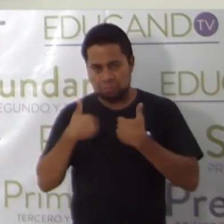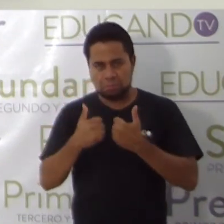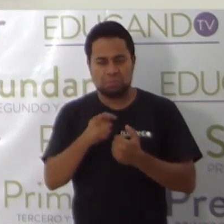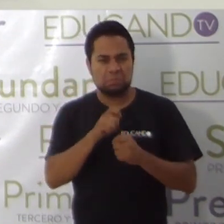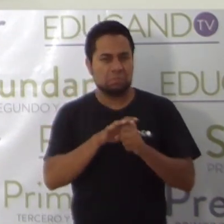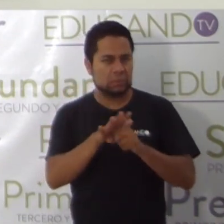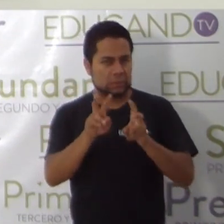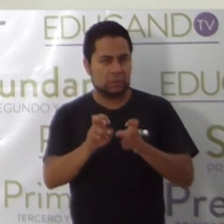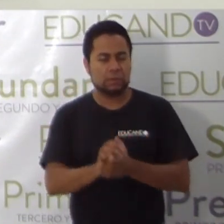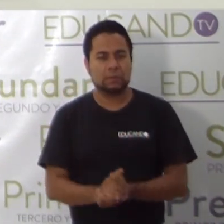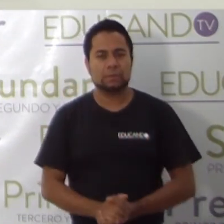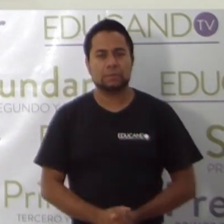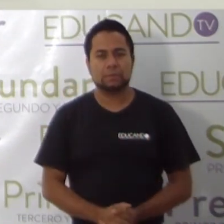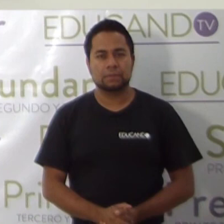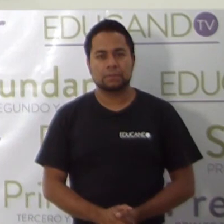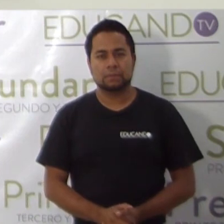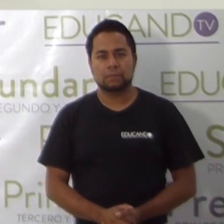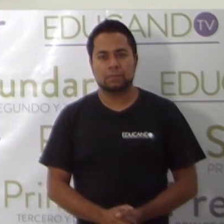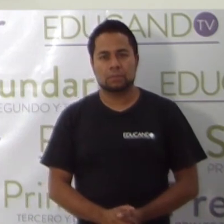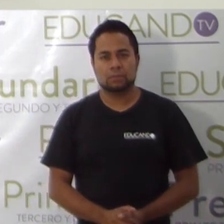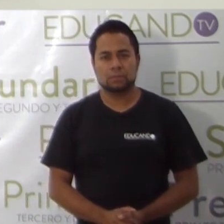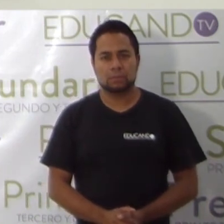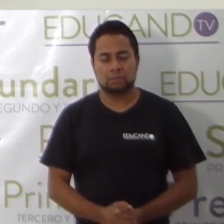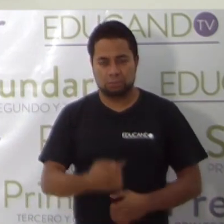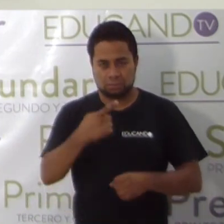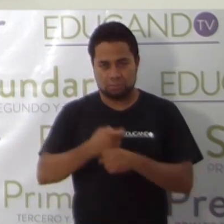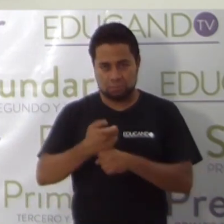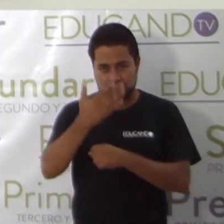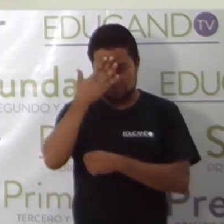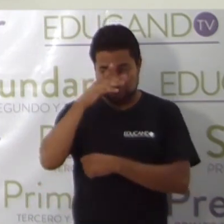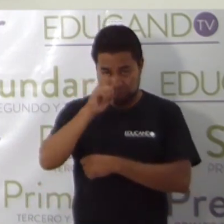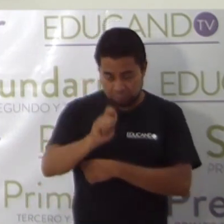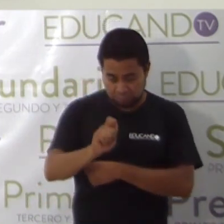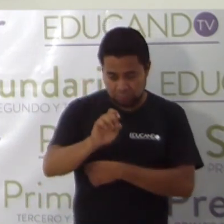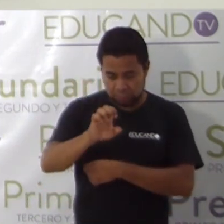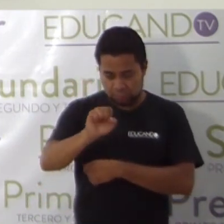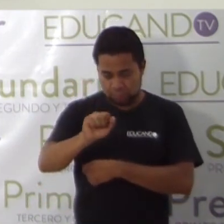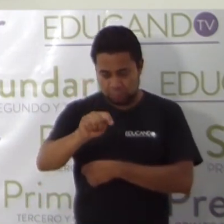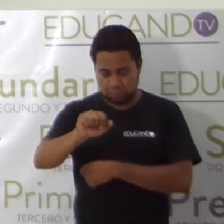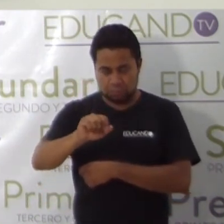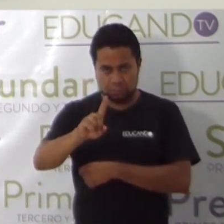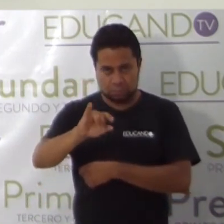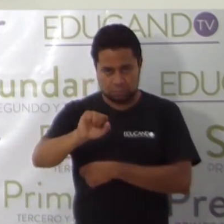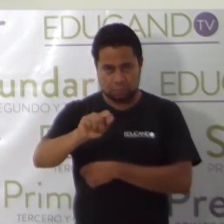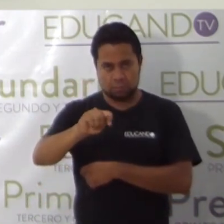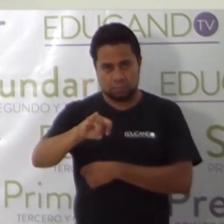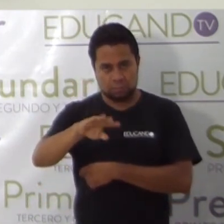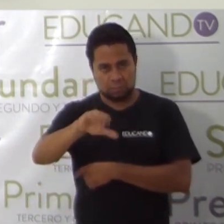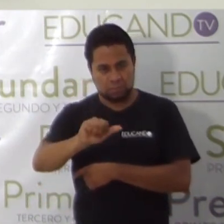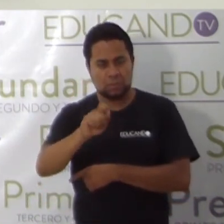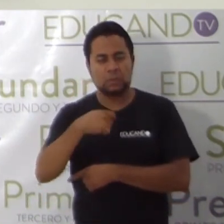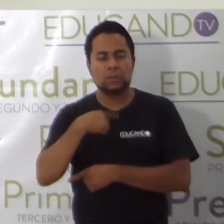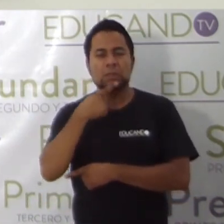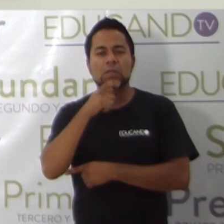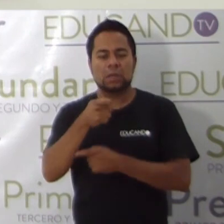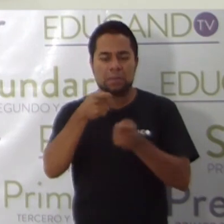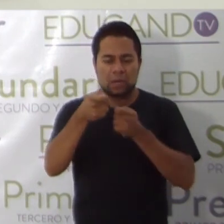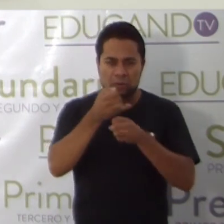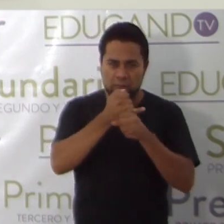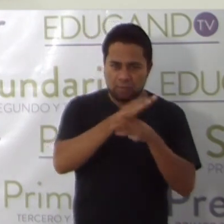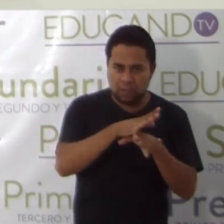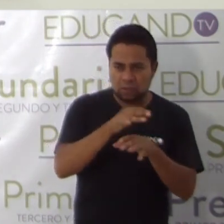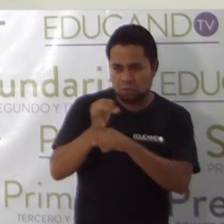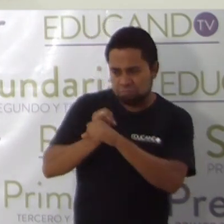tema. Primero vamos a ver qué es la estadística. Cuando yo les hablo del manejo de la información, de los datos recogidos